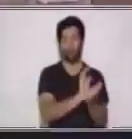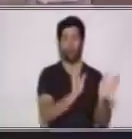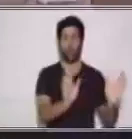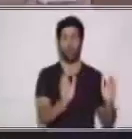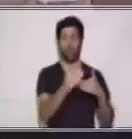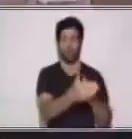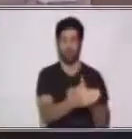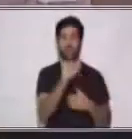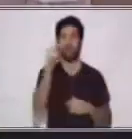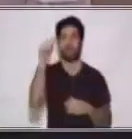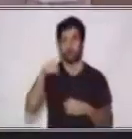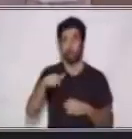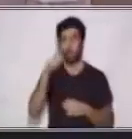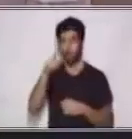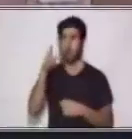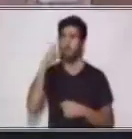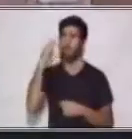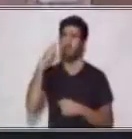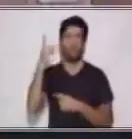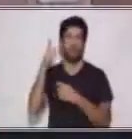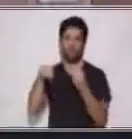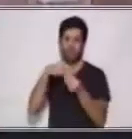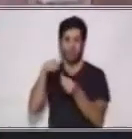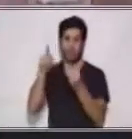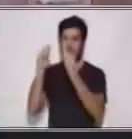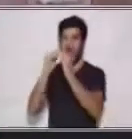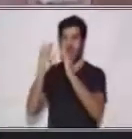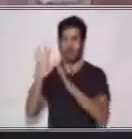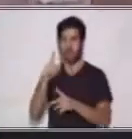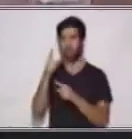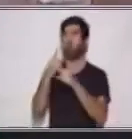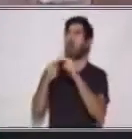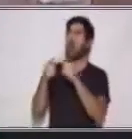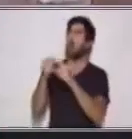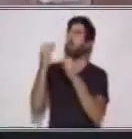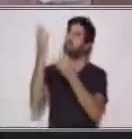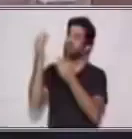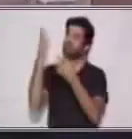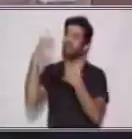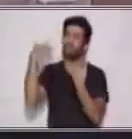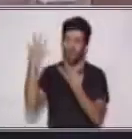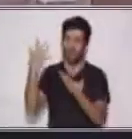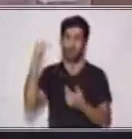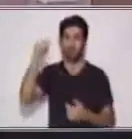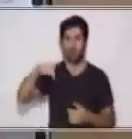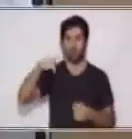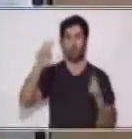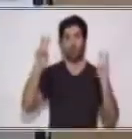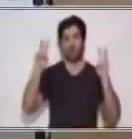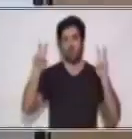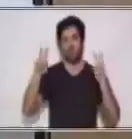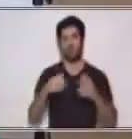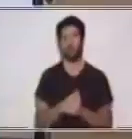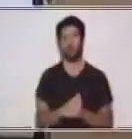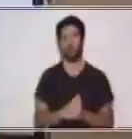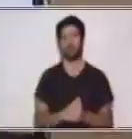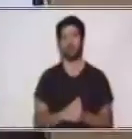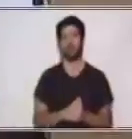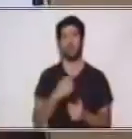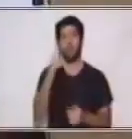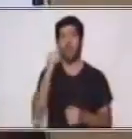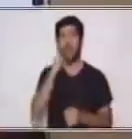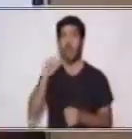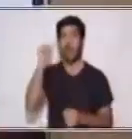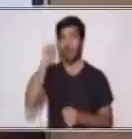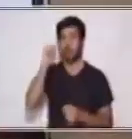aprovecha este tiempo para comentar acerca de lo que has aprendido hoy sobre el uso de la mayúscula. Comparte con un adulto lo